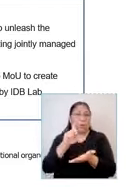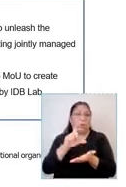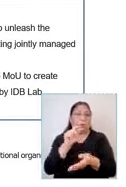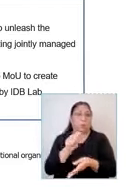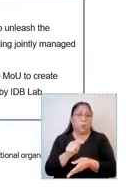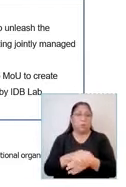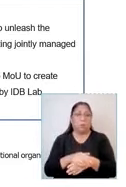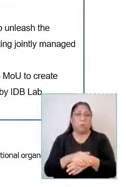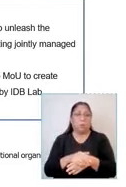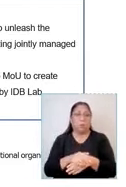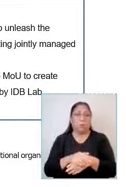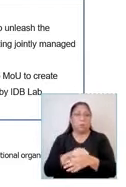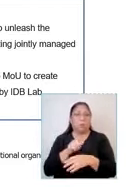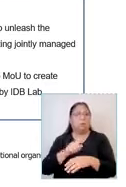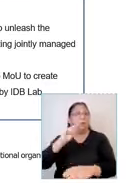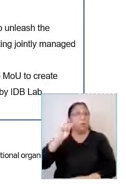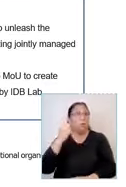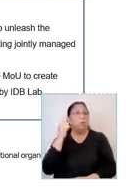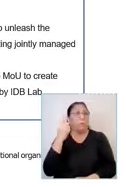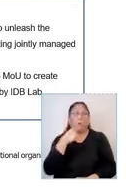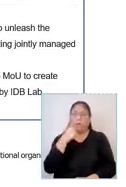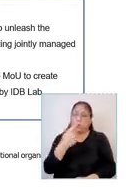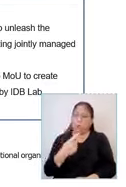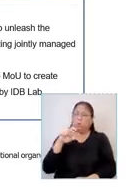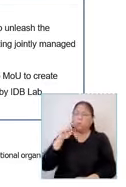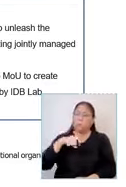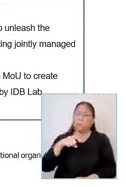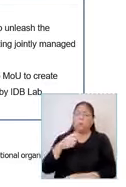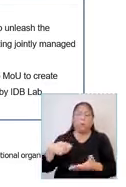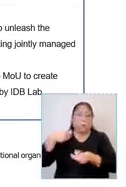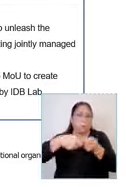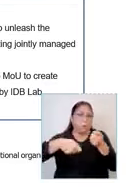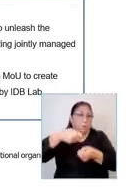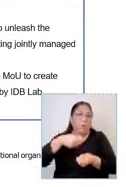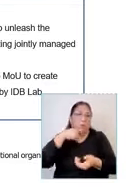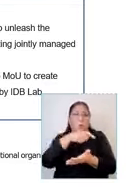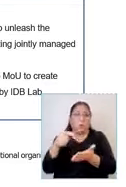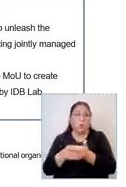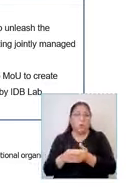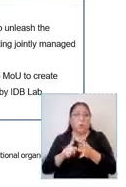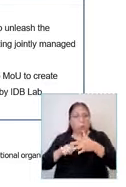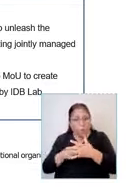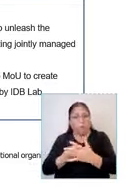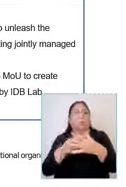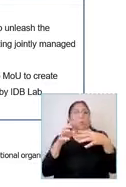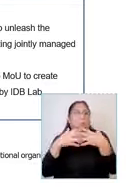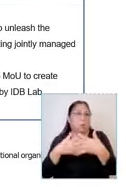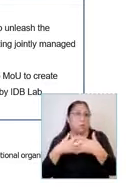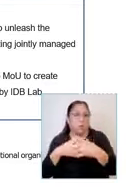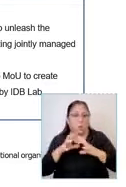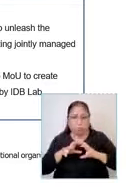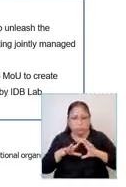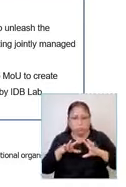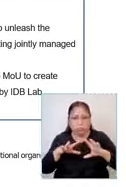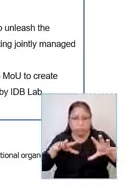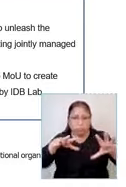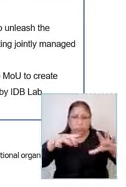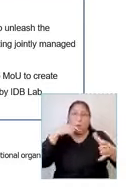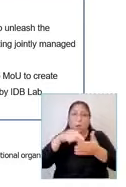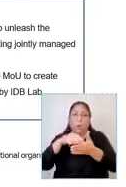ADB fueron los primeros. Ellos dijeron que iban a invertir en etapa temprana y compañías con crecimiento que tenían